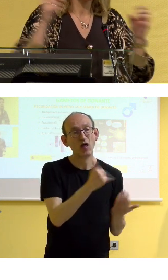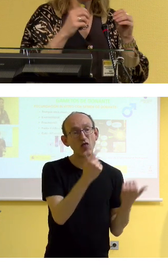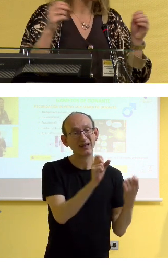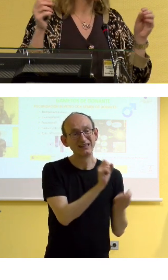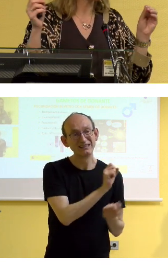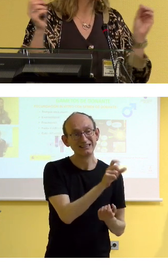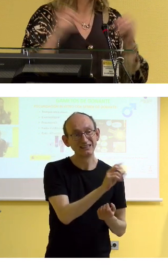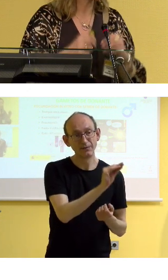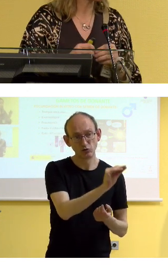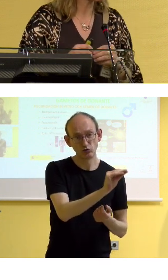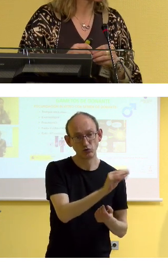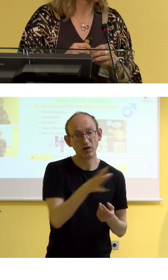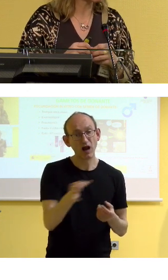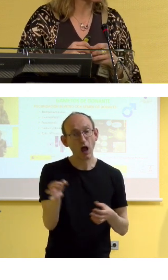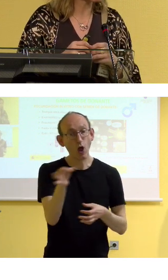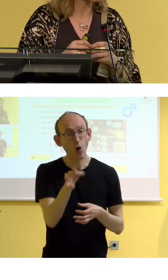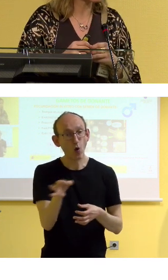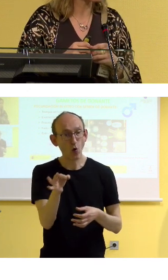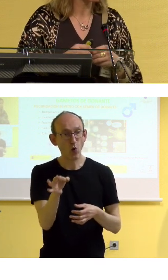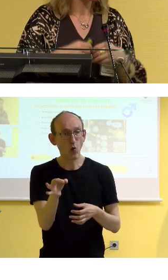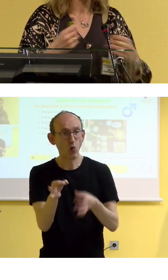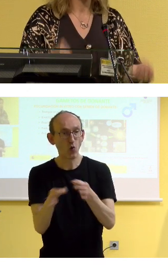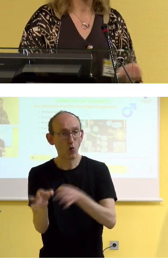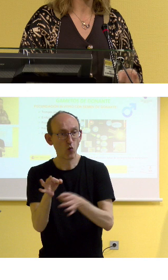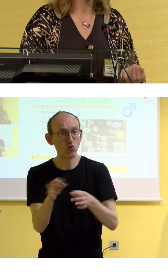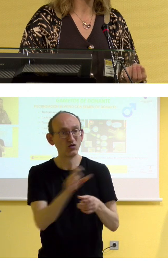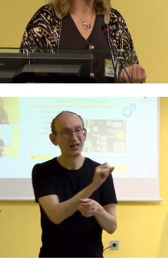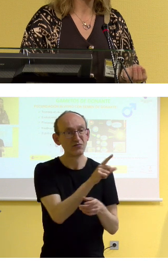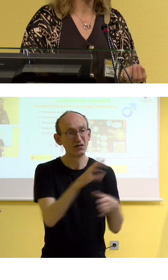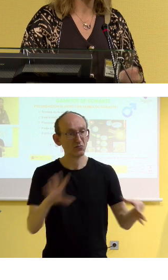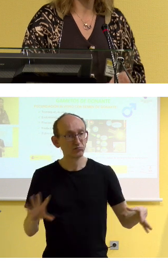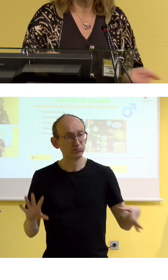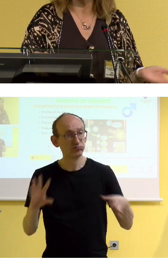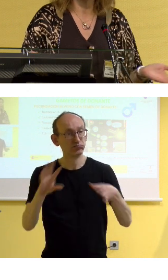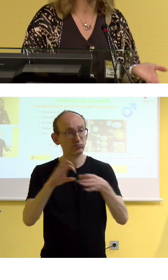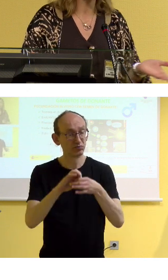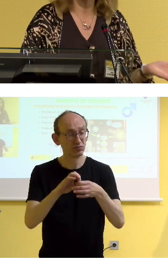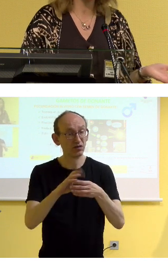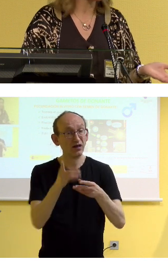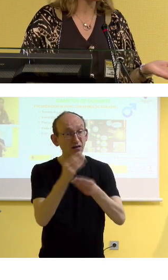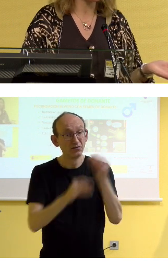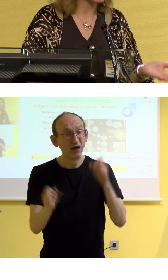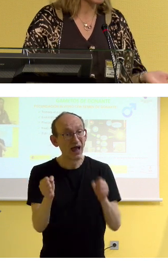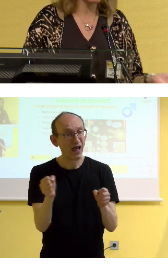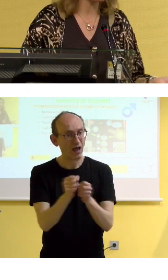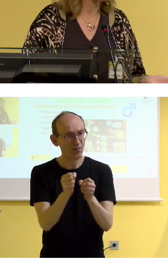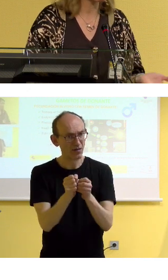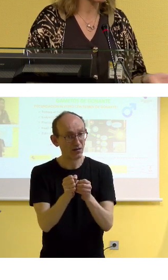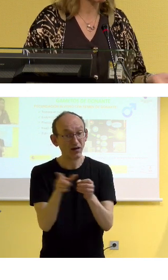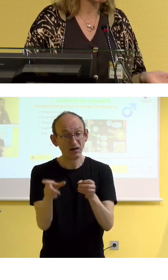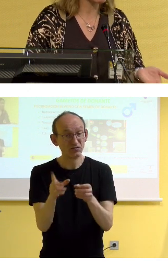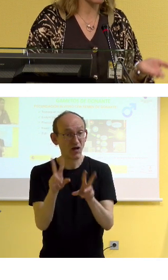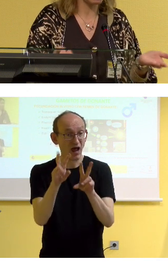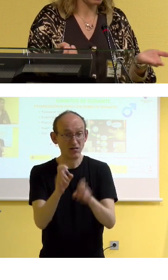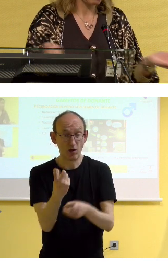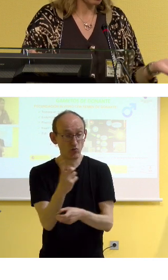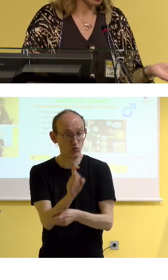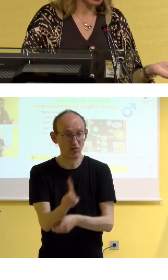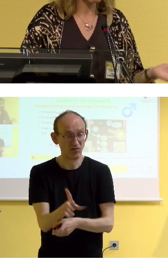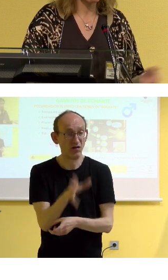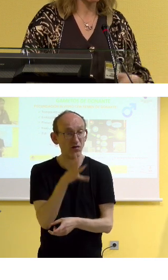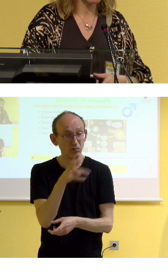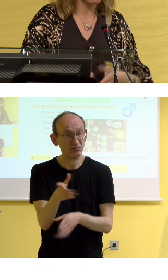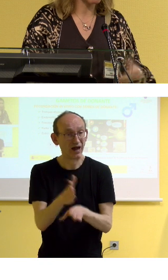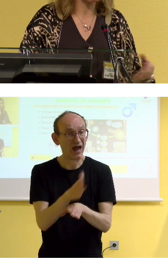juntar esos óvulos con esos espermatozoides, generar los embriones. Esos embriones no habría que analizarles, ¿vale? Porque